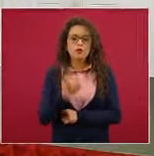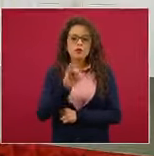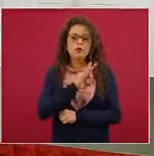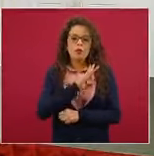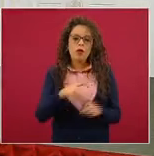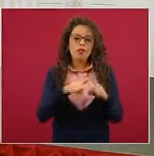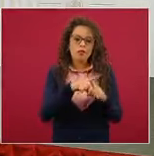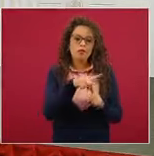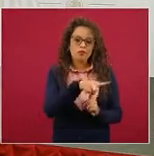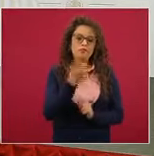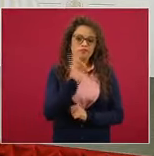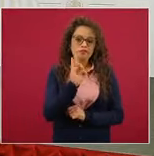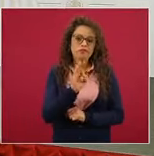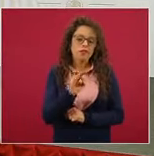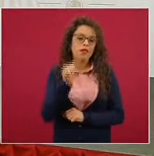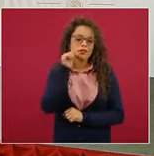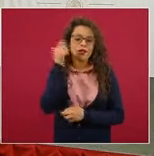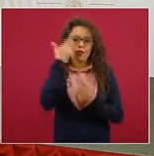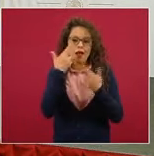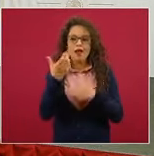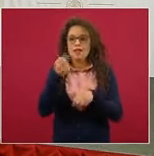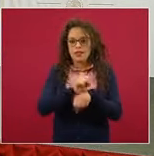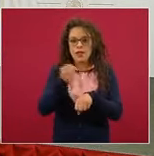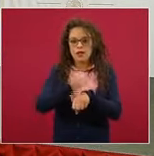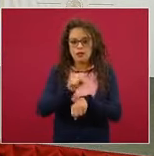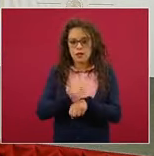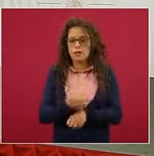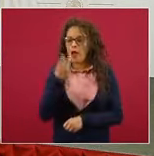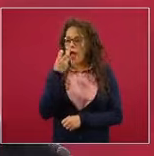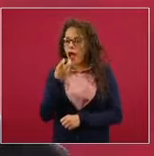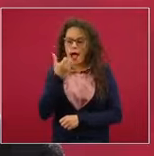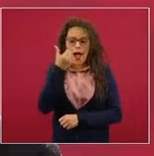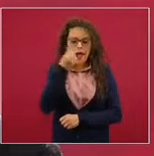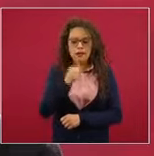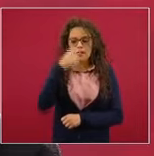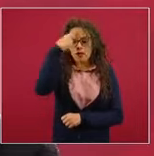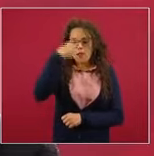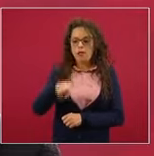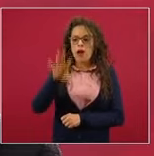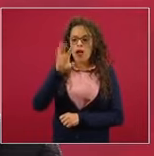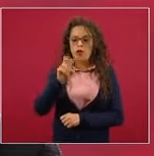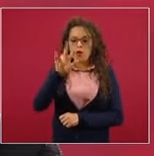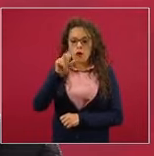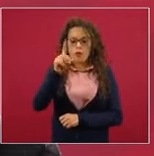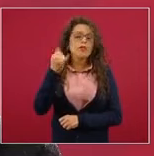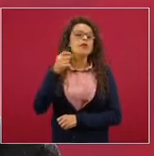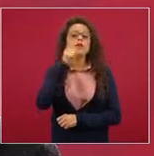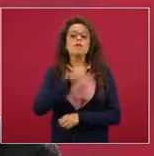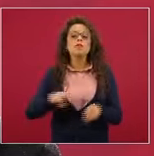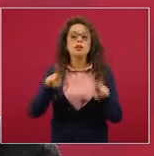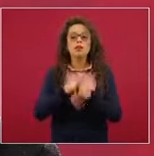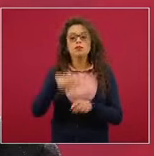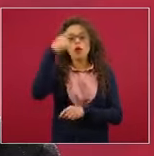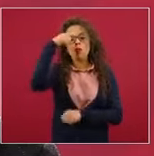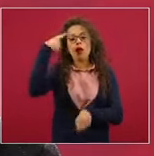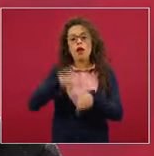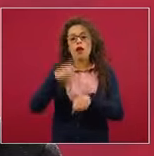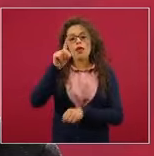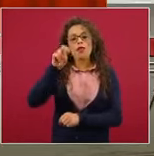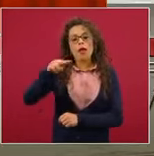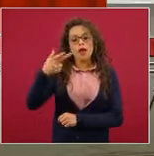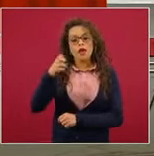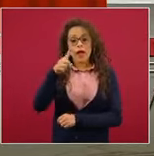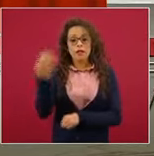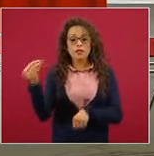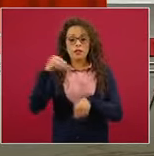semana. Así lo hacemos para COVID, así lo hacemos para dengue también. Este fue un método que implantamos en el año 2008